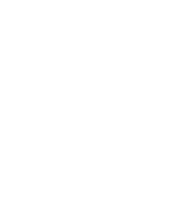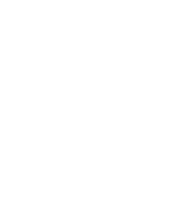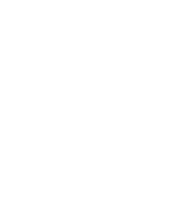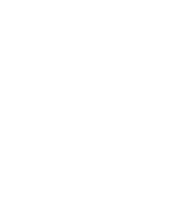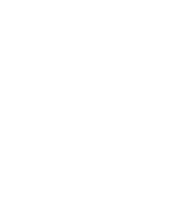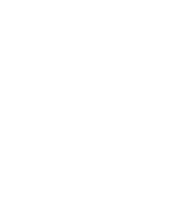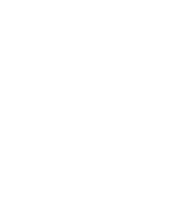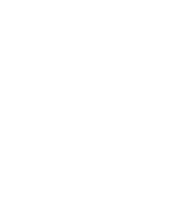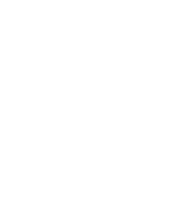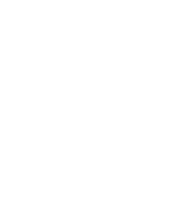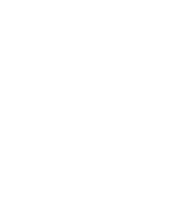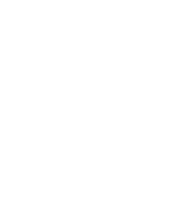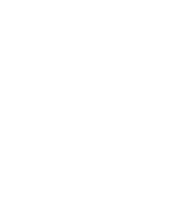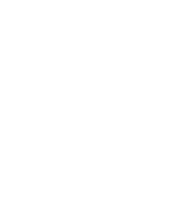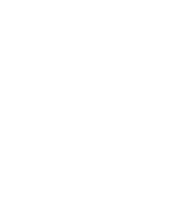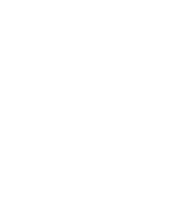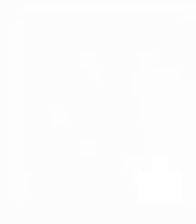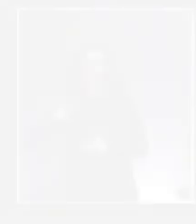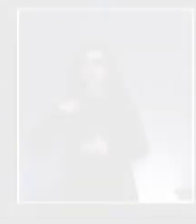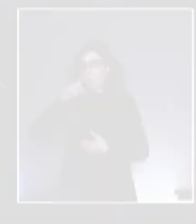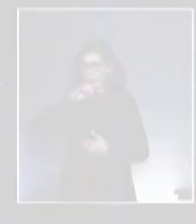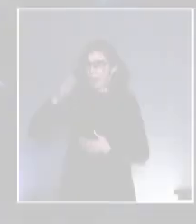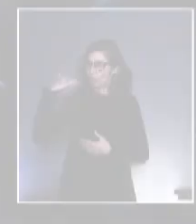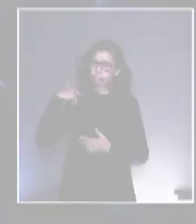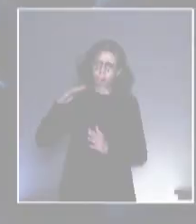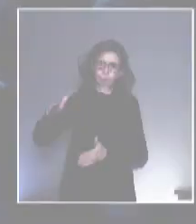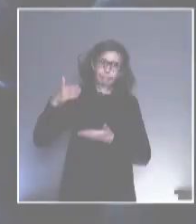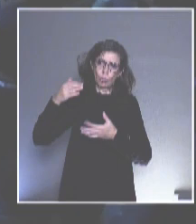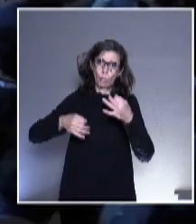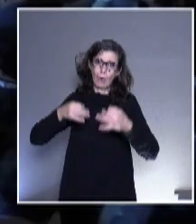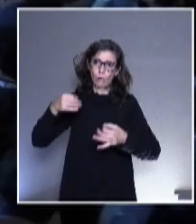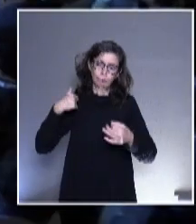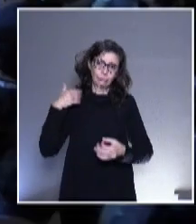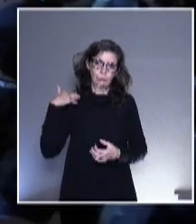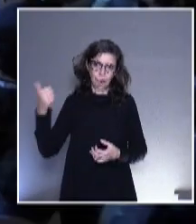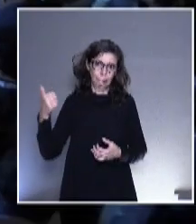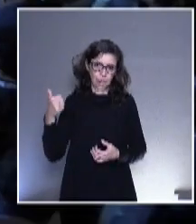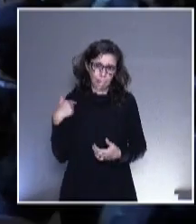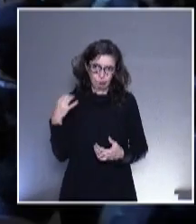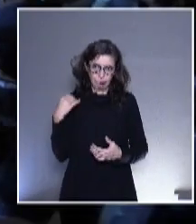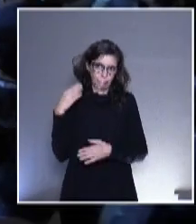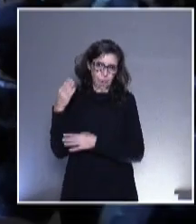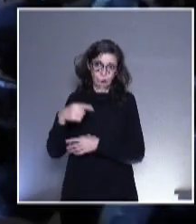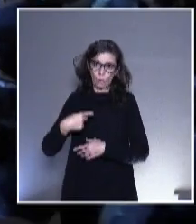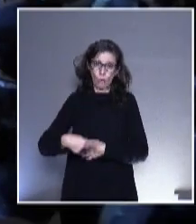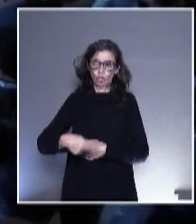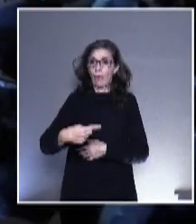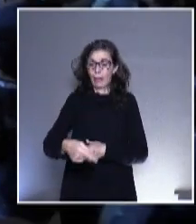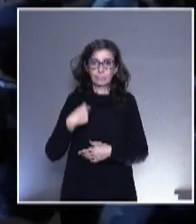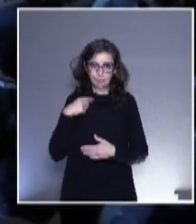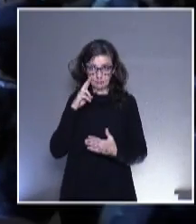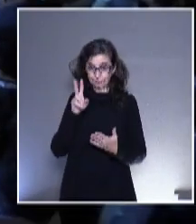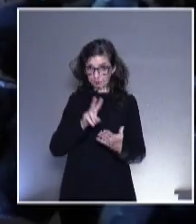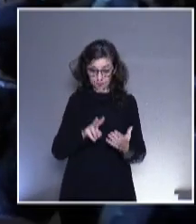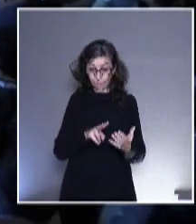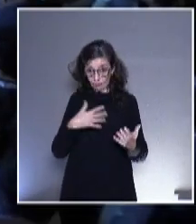resistencia yo hace unos años Recibí una carta de un juzgado me citaban a ese juzgado para al cabo de unos días me leí la carta